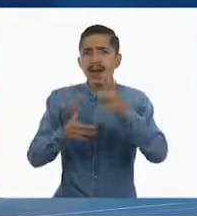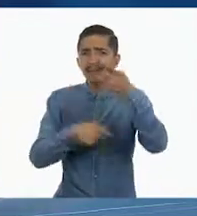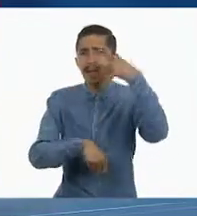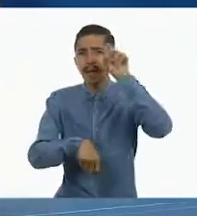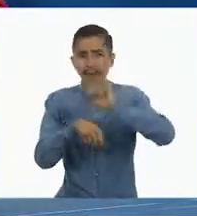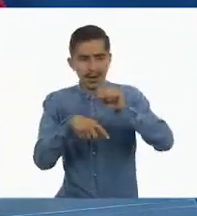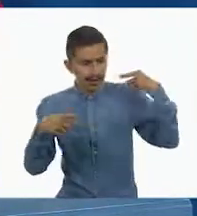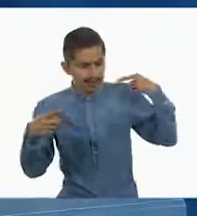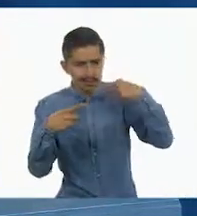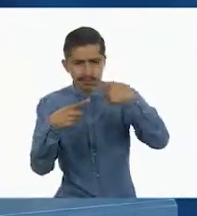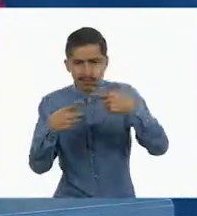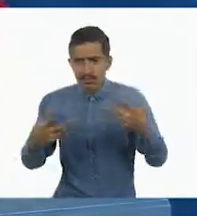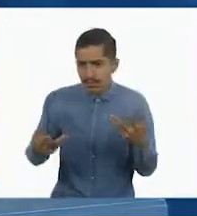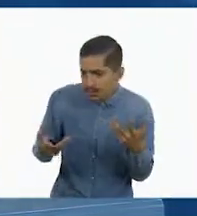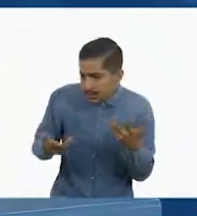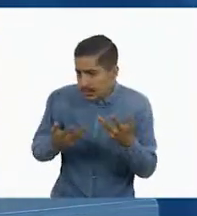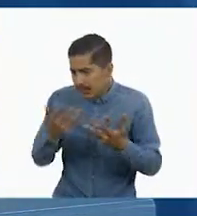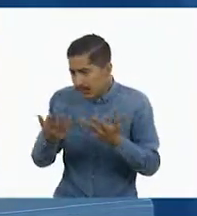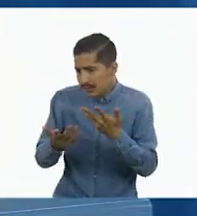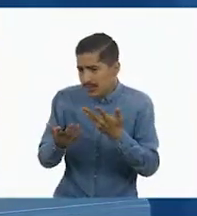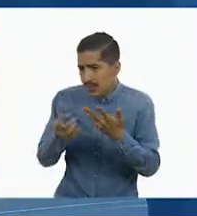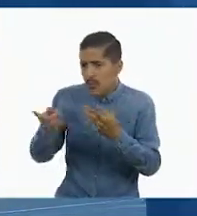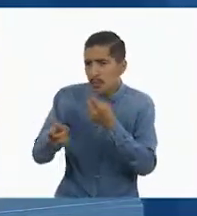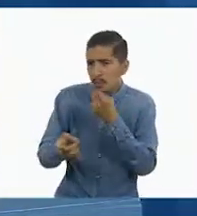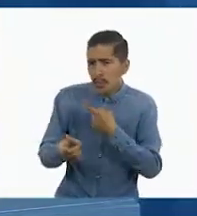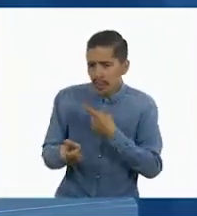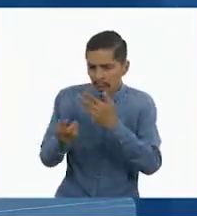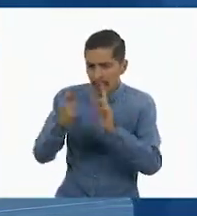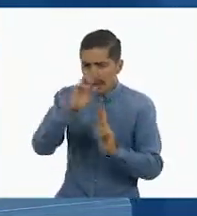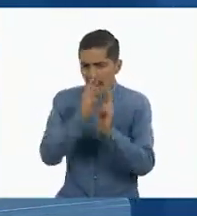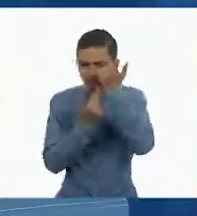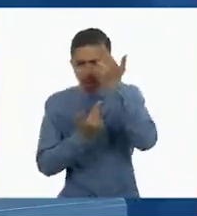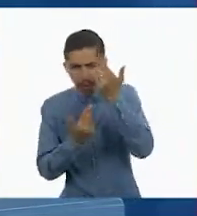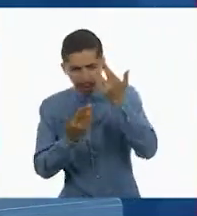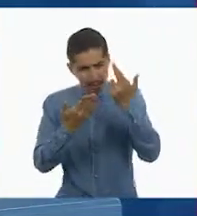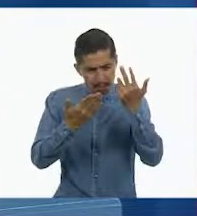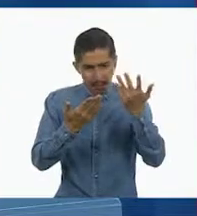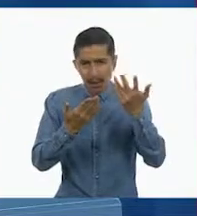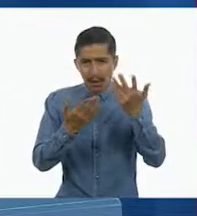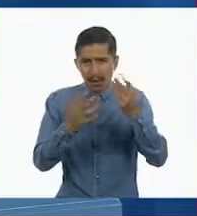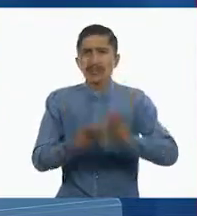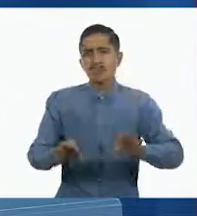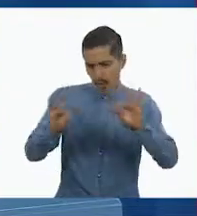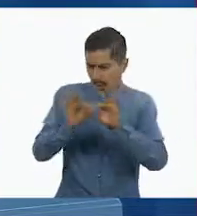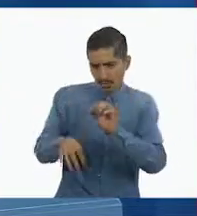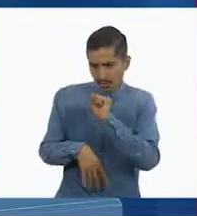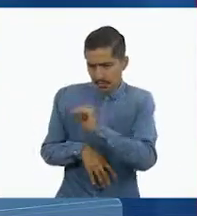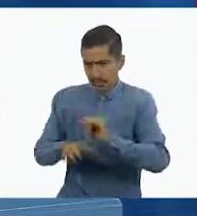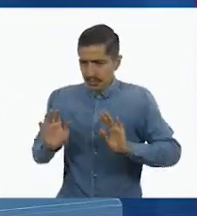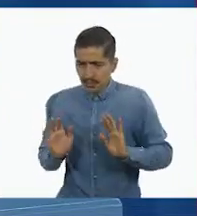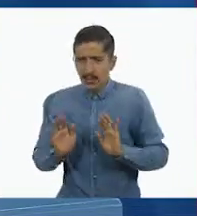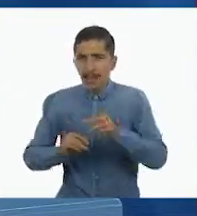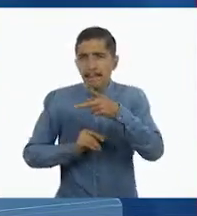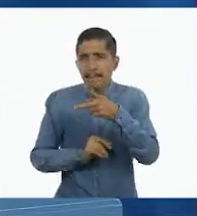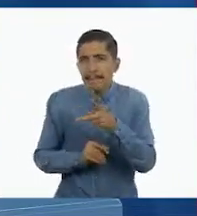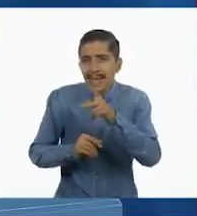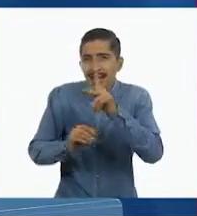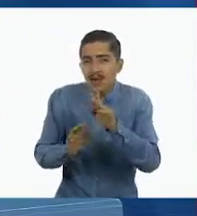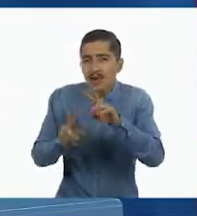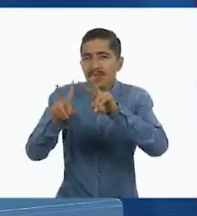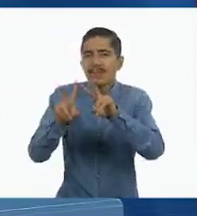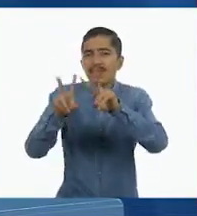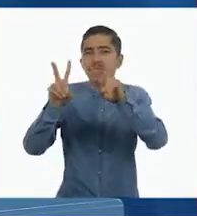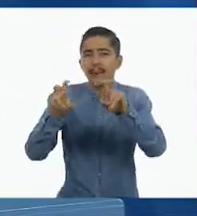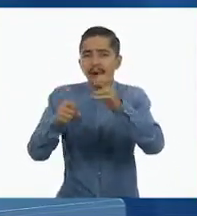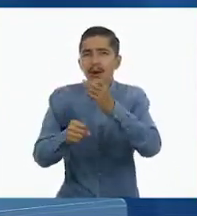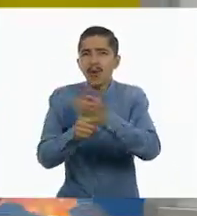semanas. Y veo que estás hablando de la revolución, lo cual es muy importante. Pero, ¿cuál va a ser el tema del